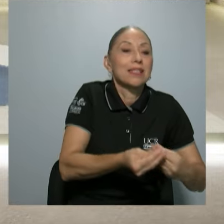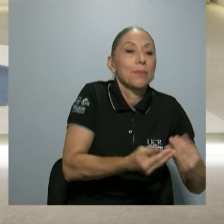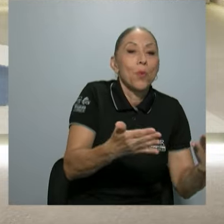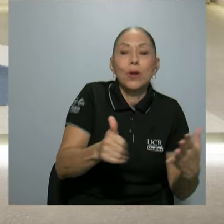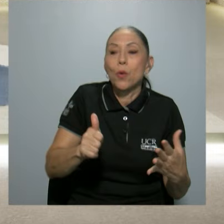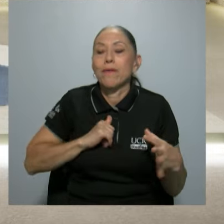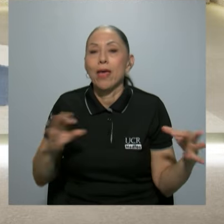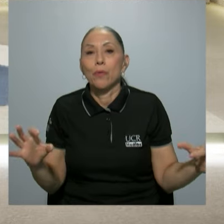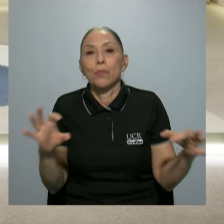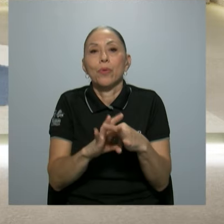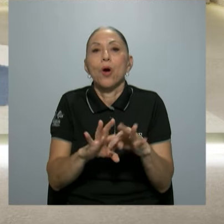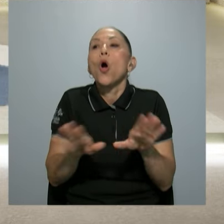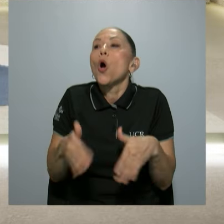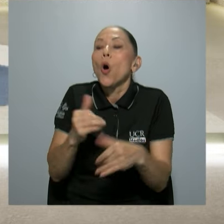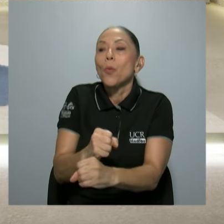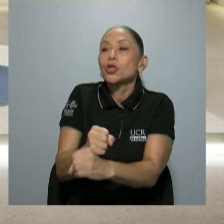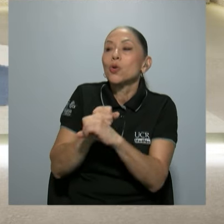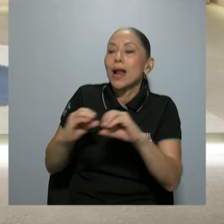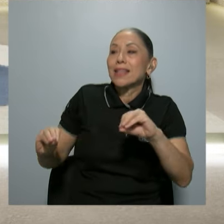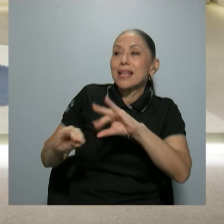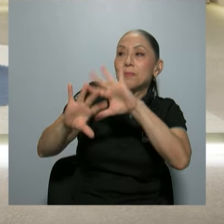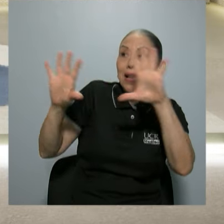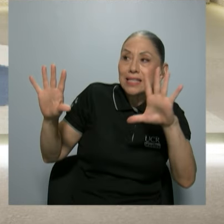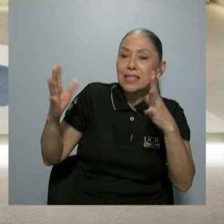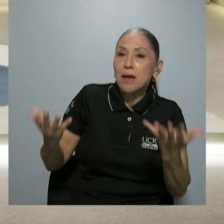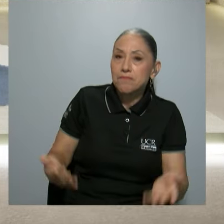Bueno, Transparencia. Lo primero es que